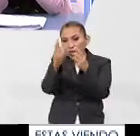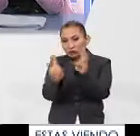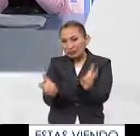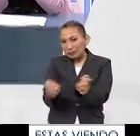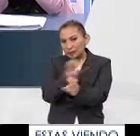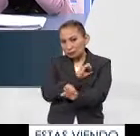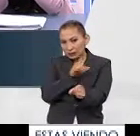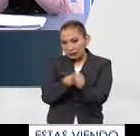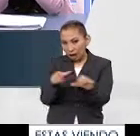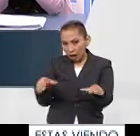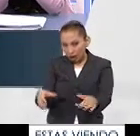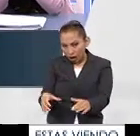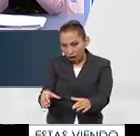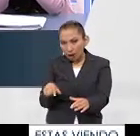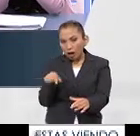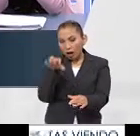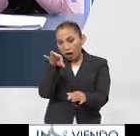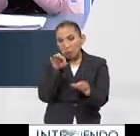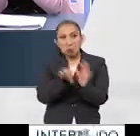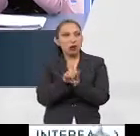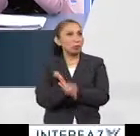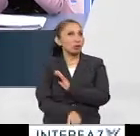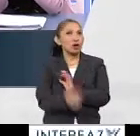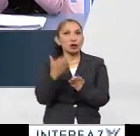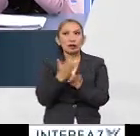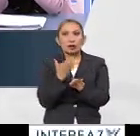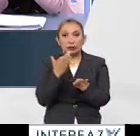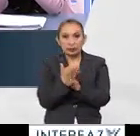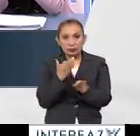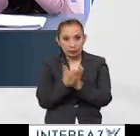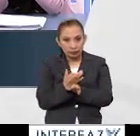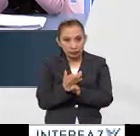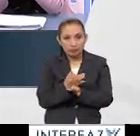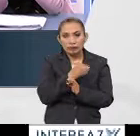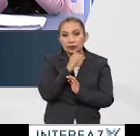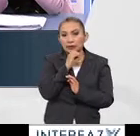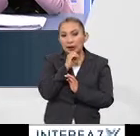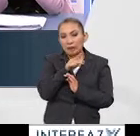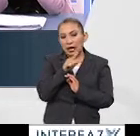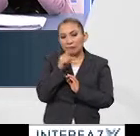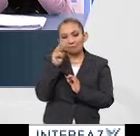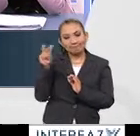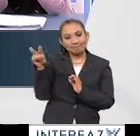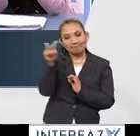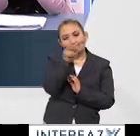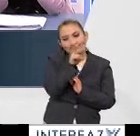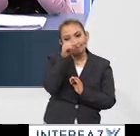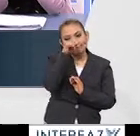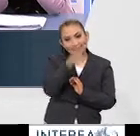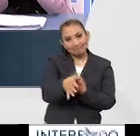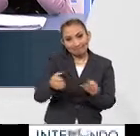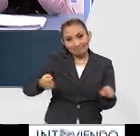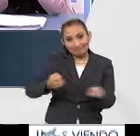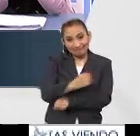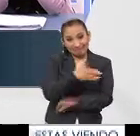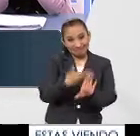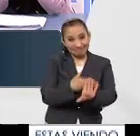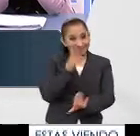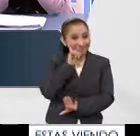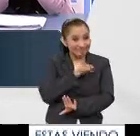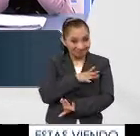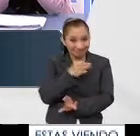temáticas especializadas. Por ejemplo, en este momento, dada también la situación de violencia de género que